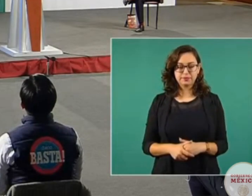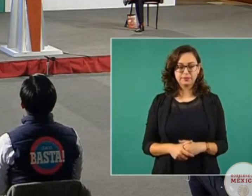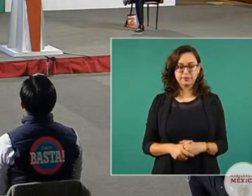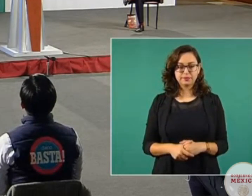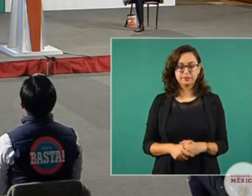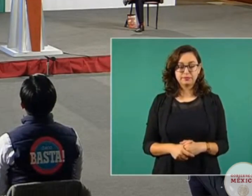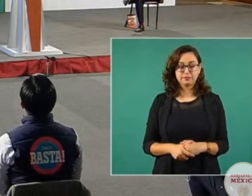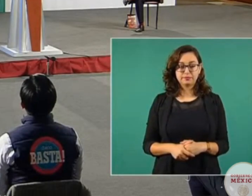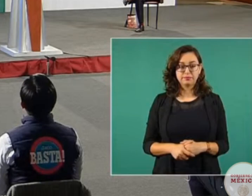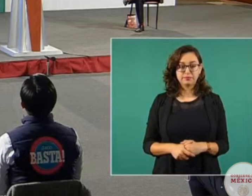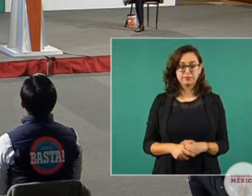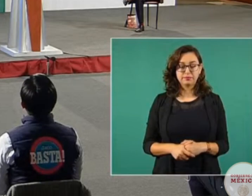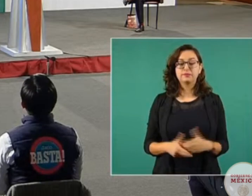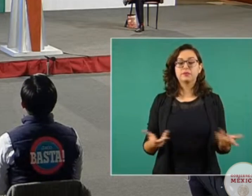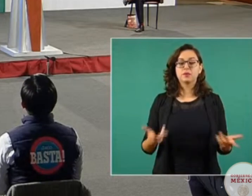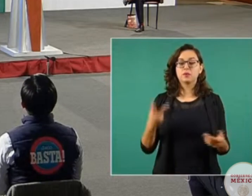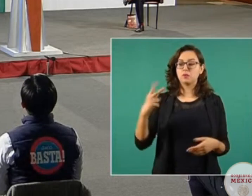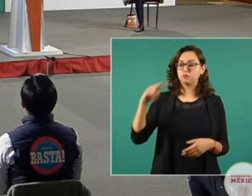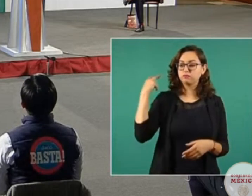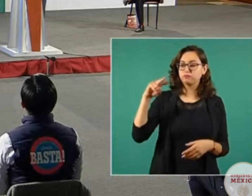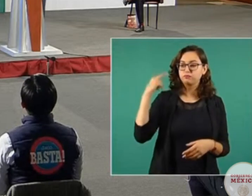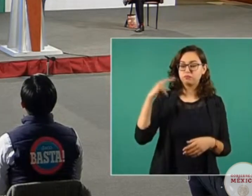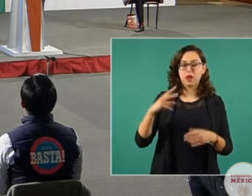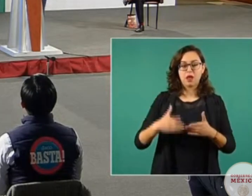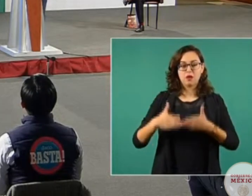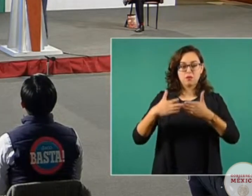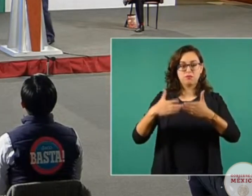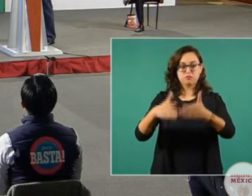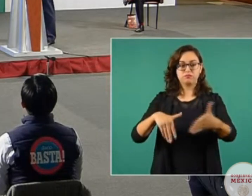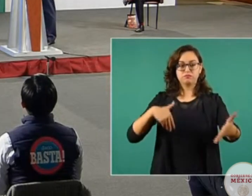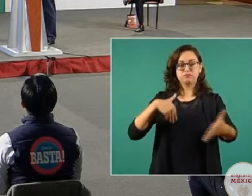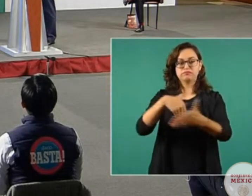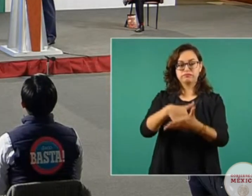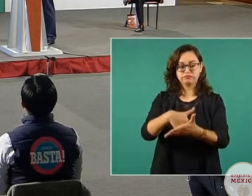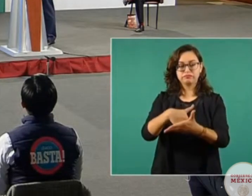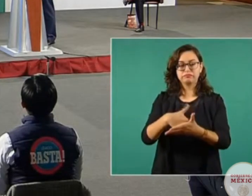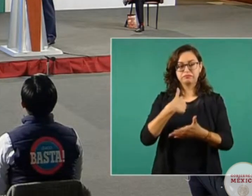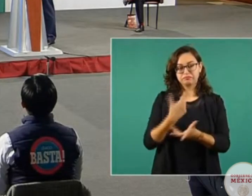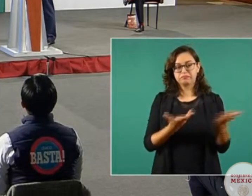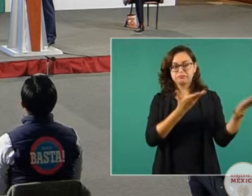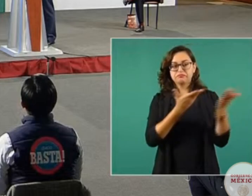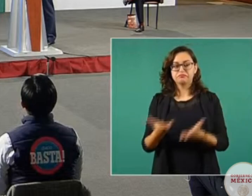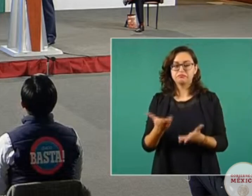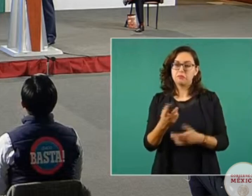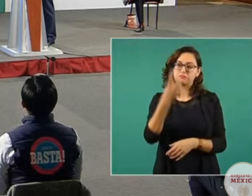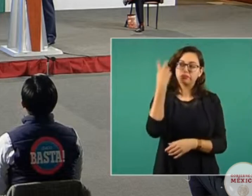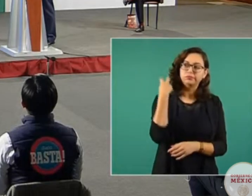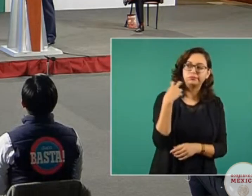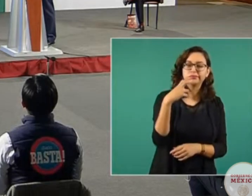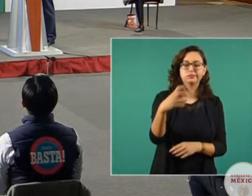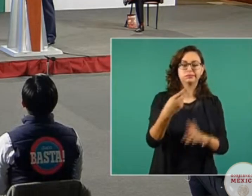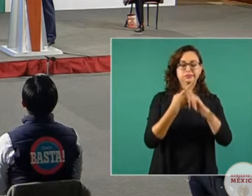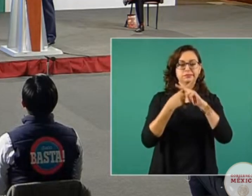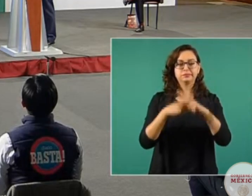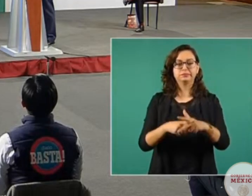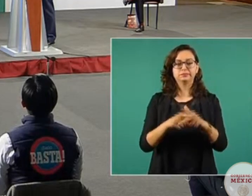Con la novedad de que estoy aquí en el puerto de Veracruz, antes de iniciar nuestra gira, vamos a